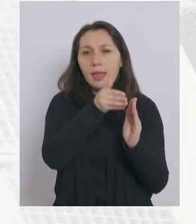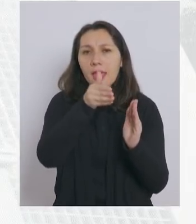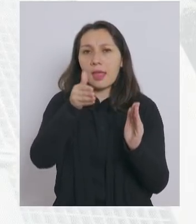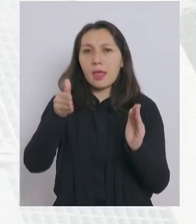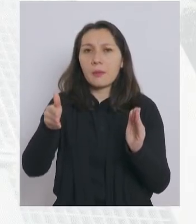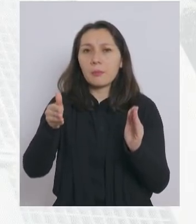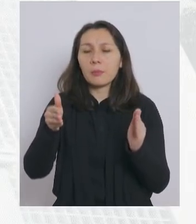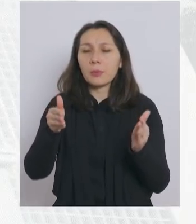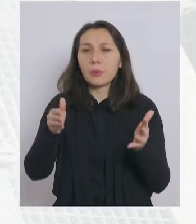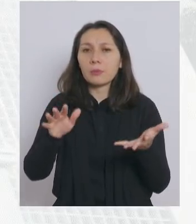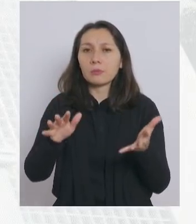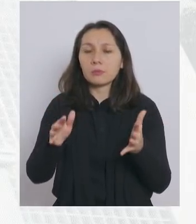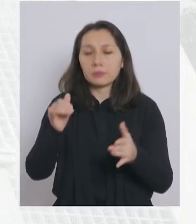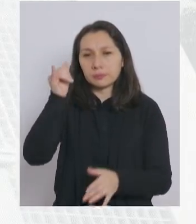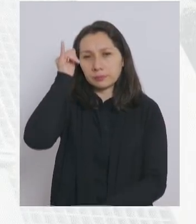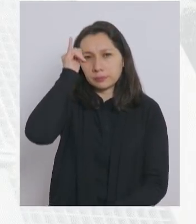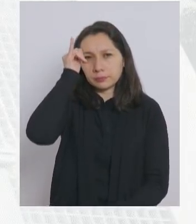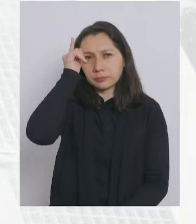de